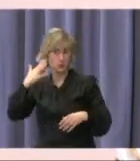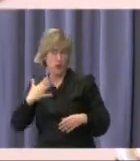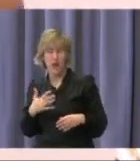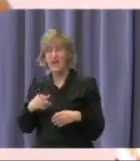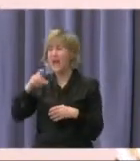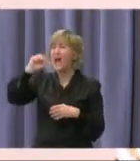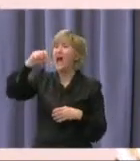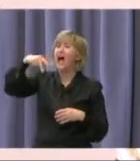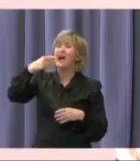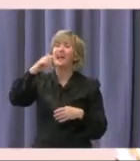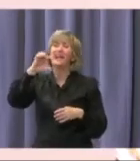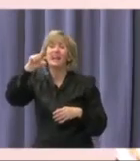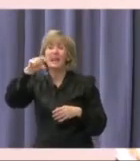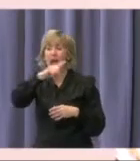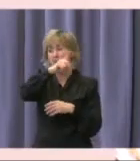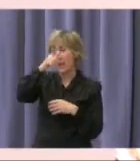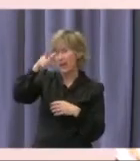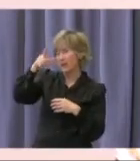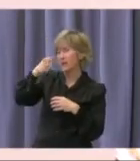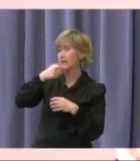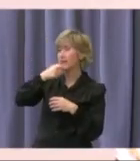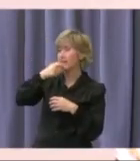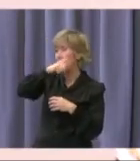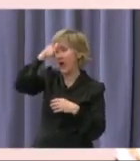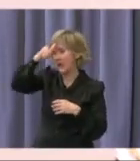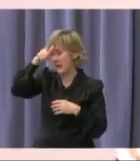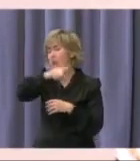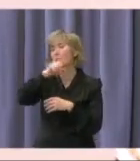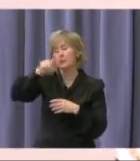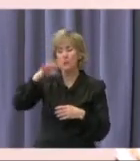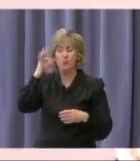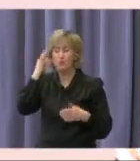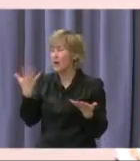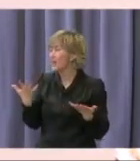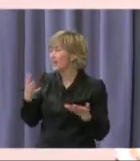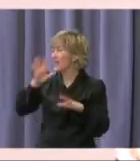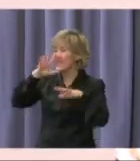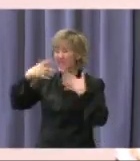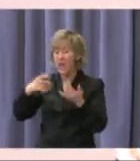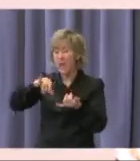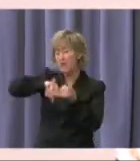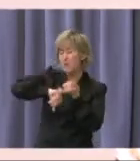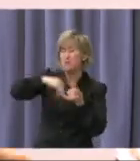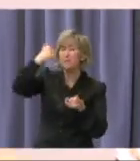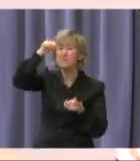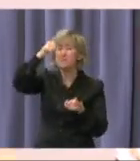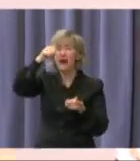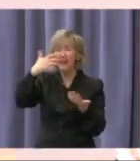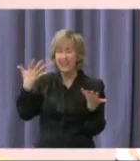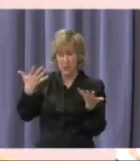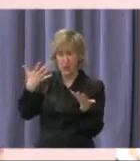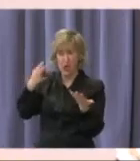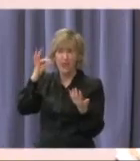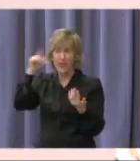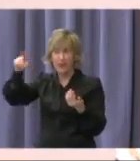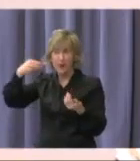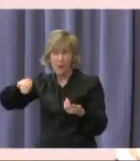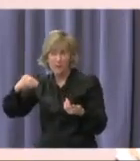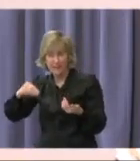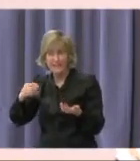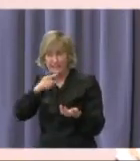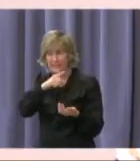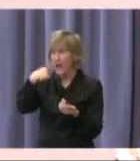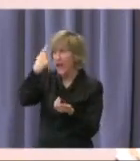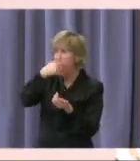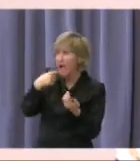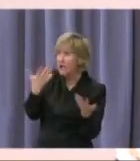lleva tiempo, es decir, tenemos ya referente. ¿A alguien le pone cara al marido de Angela Merkel? ¿Le ponéis cara? ¿Lo habéis visto así? O sea, el